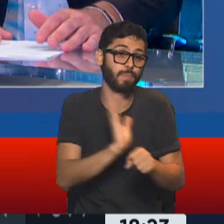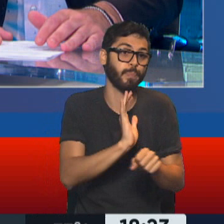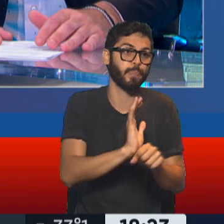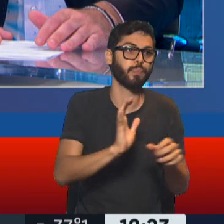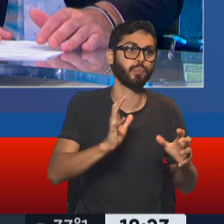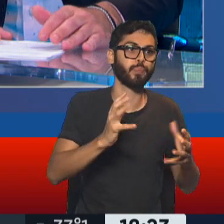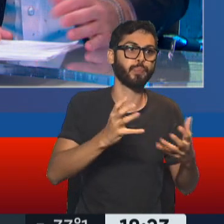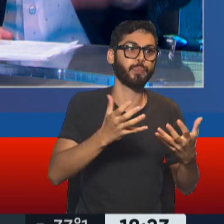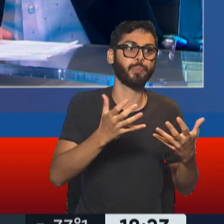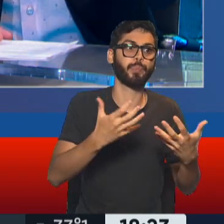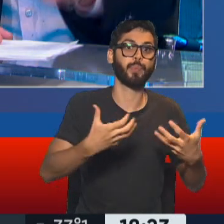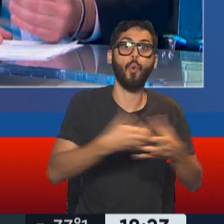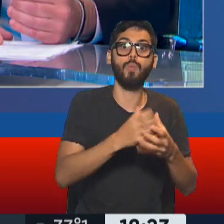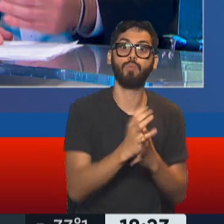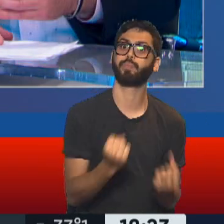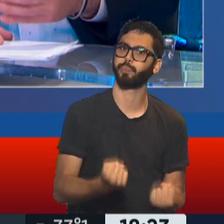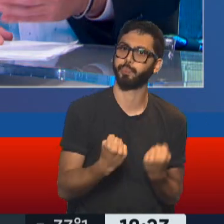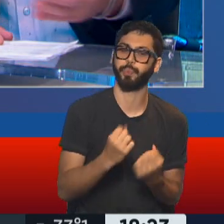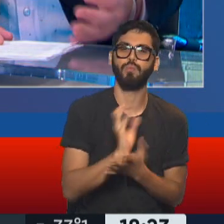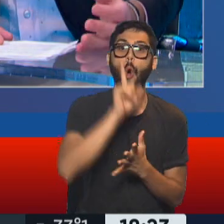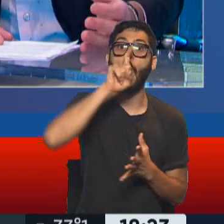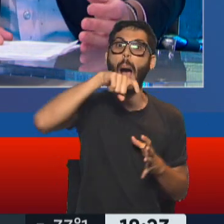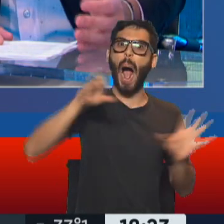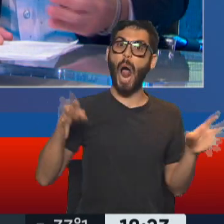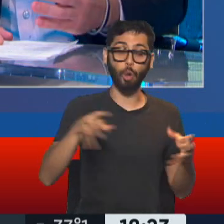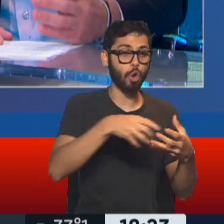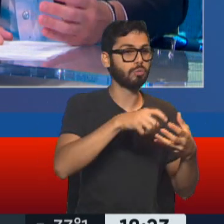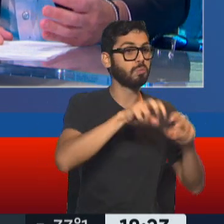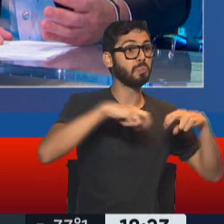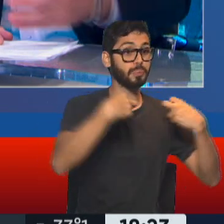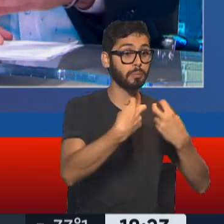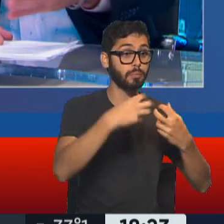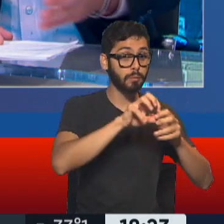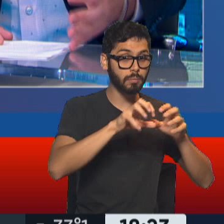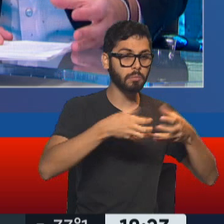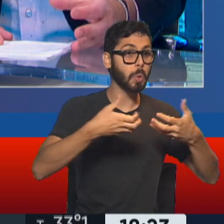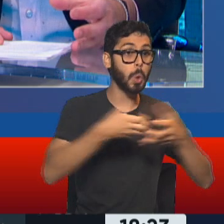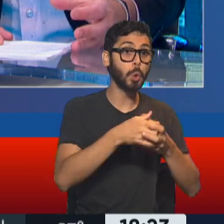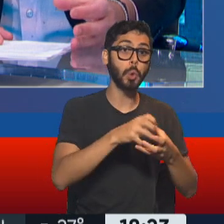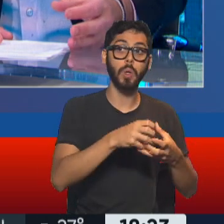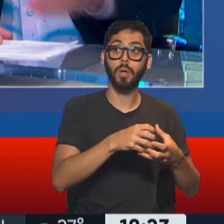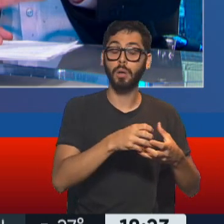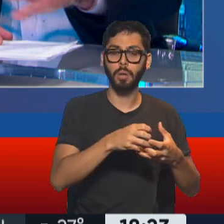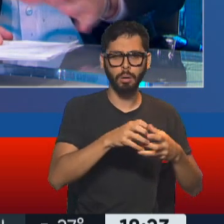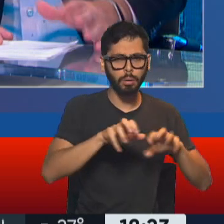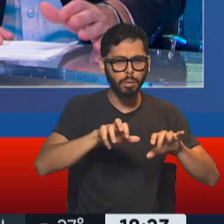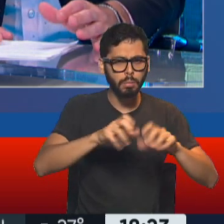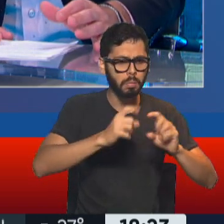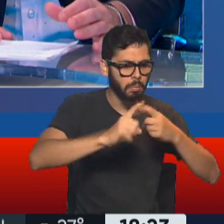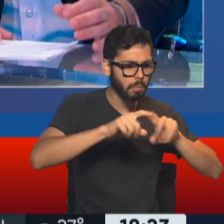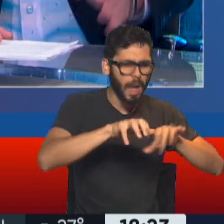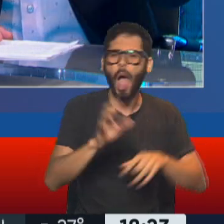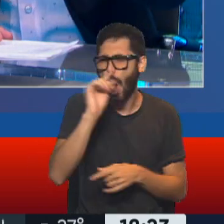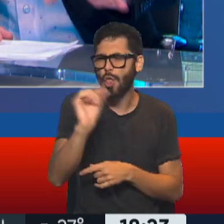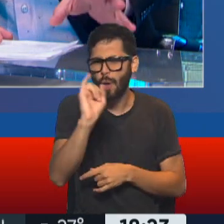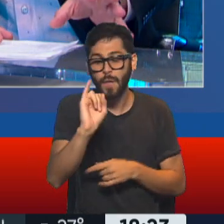Cambio en ese Zoom. Y pese a eso, salió un comunicado de alguna manera celebrando este preacuerdo. Todo esto lo vamos a ver en un